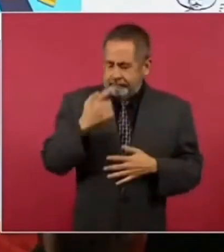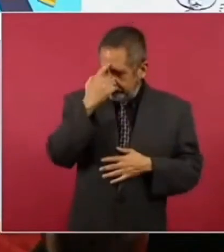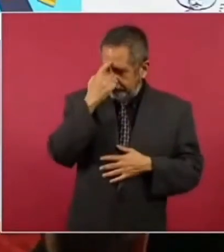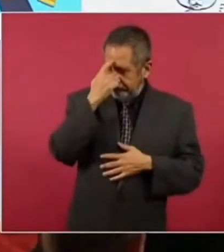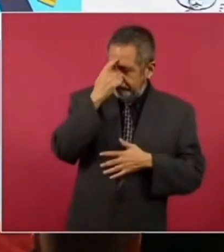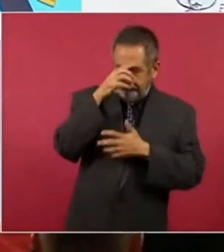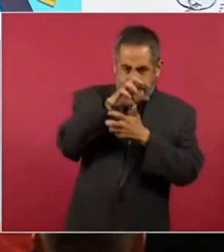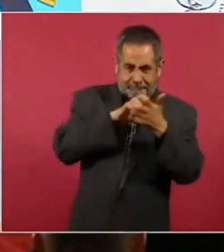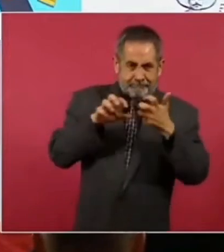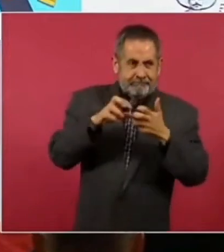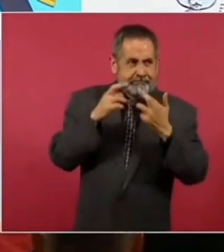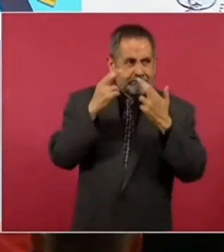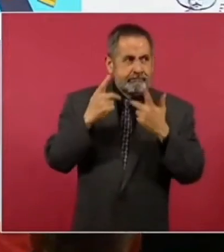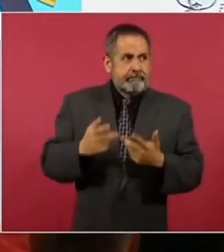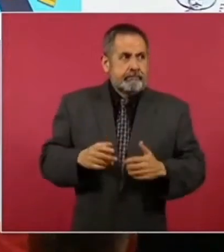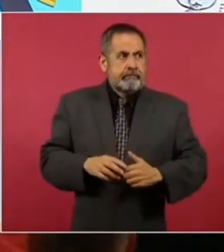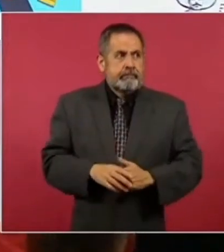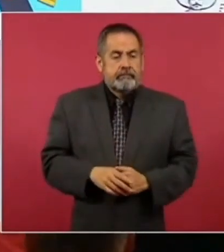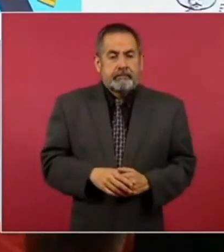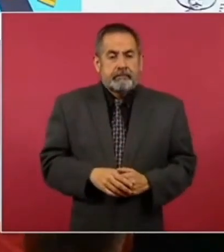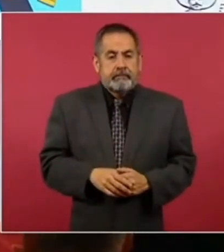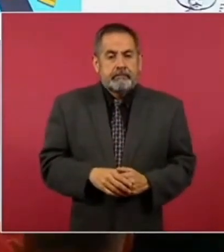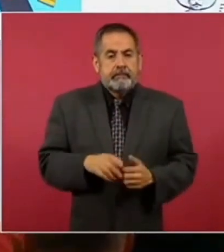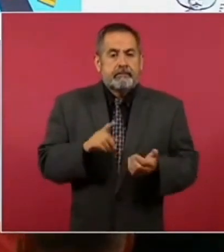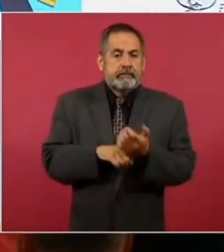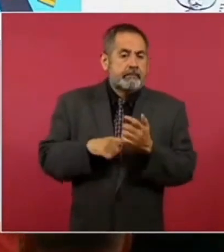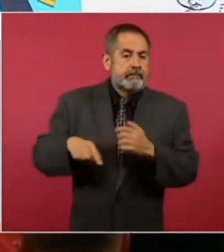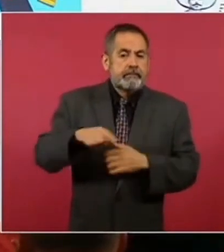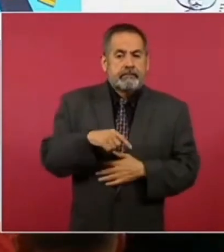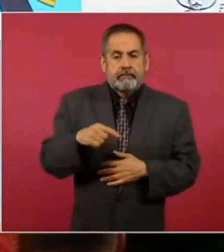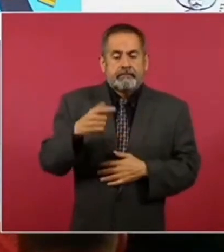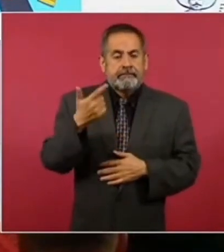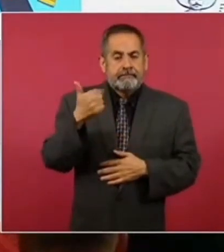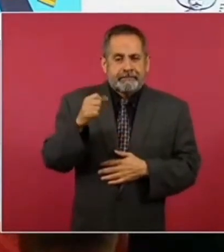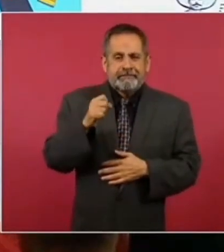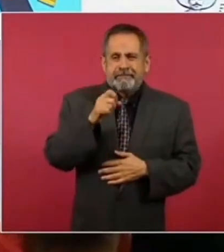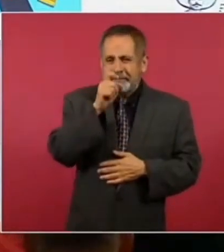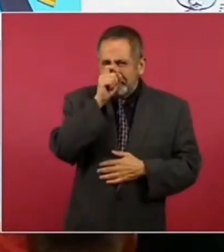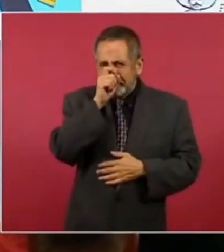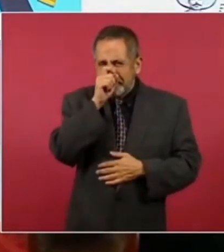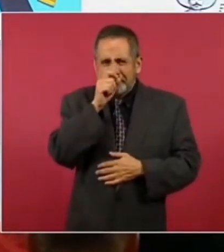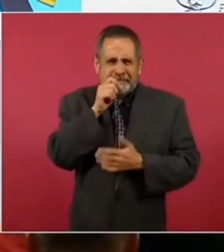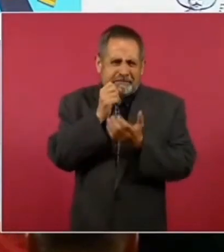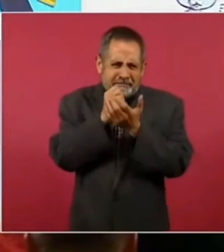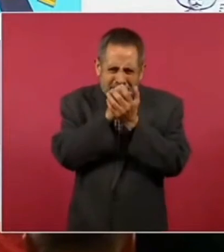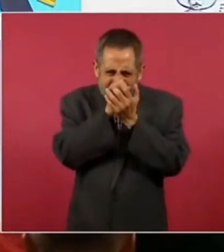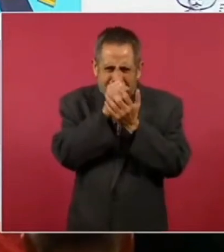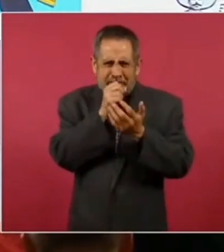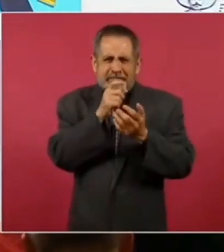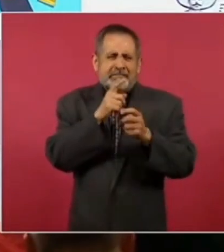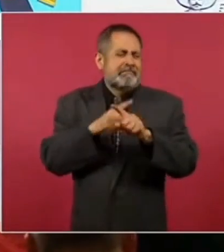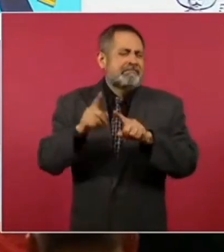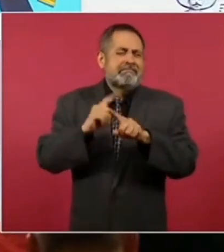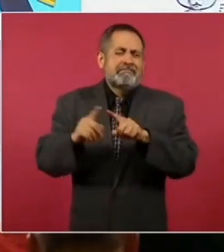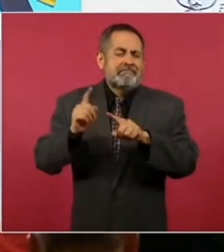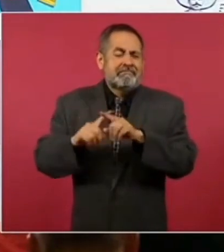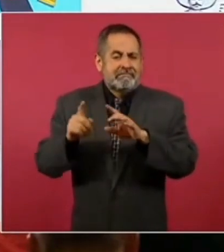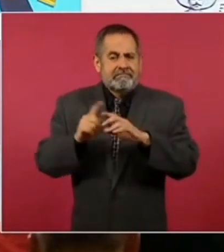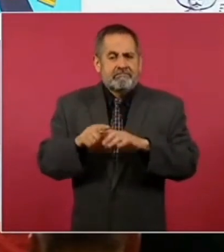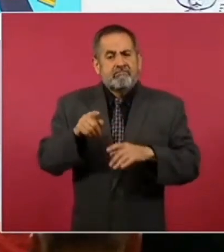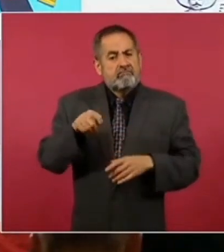favor. Hay disolventes, hay gases, hay aerosoles. Van a ver ustedes que hay diversos productos de uso